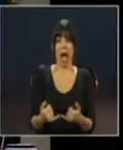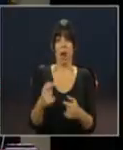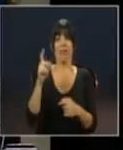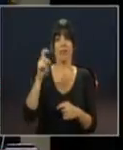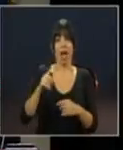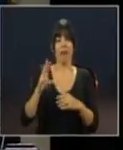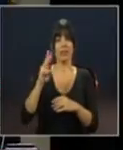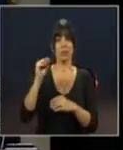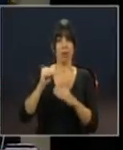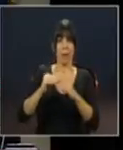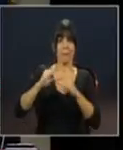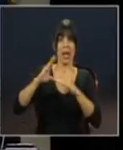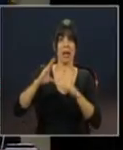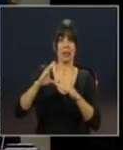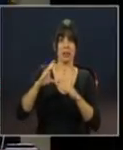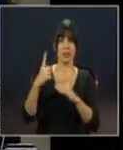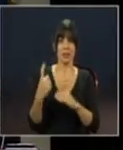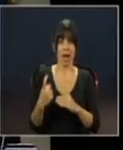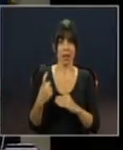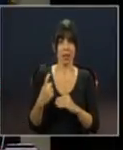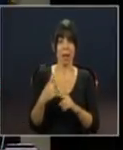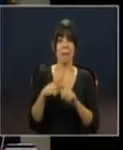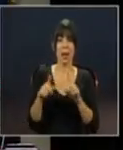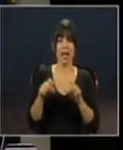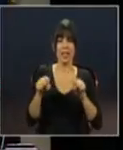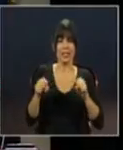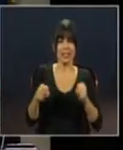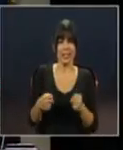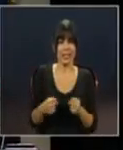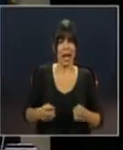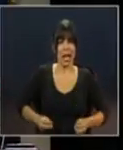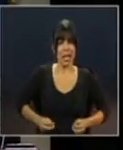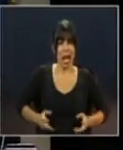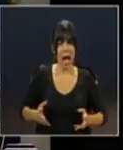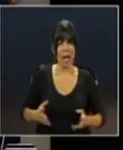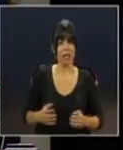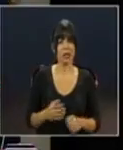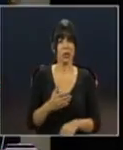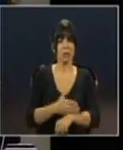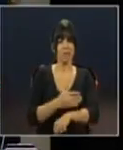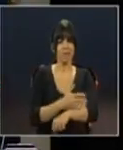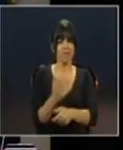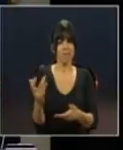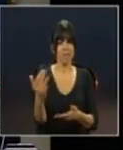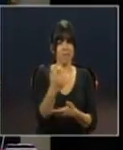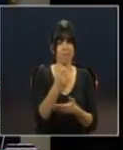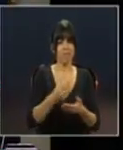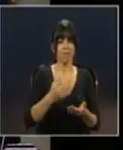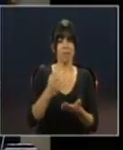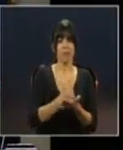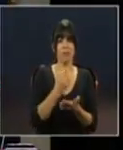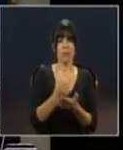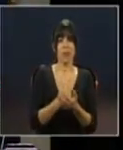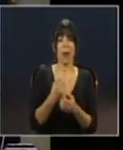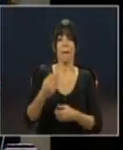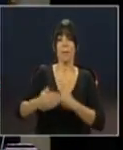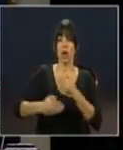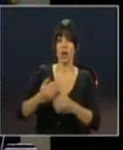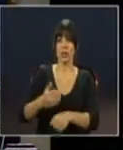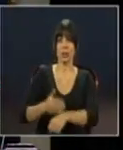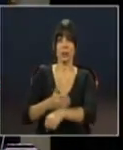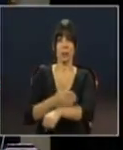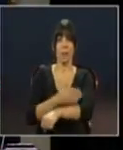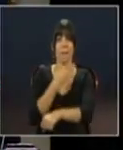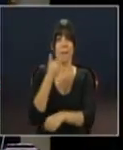6%. Los esfuerzos de contención del gasto, mejora en la recaudación y eficiencia de procesos permitieron que